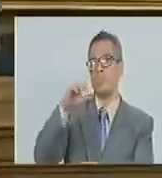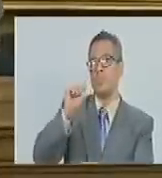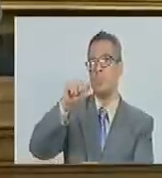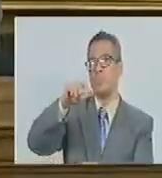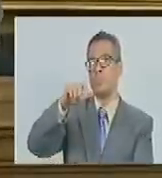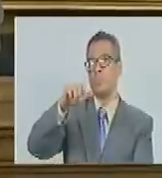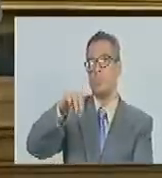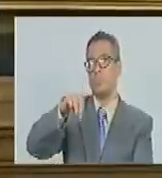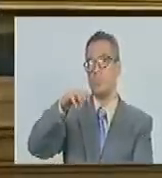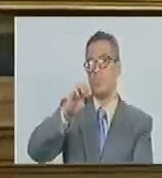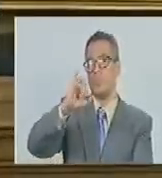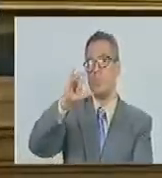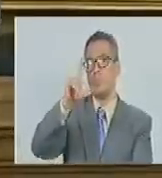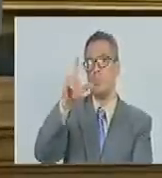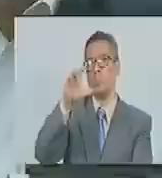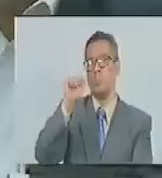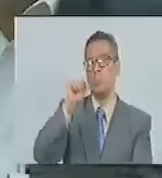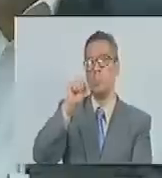Ameliach.